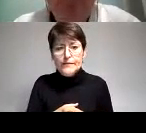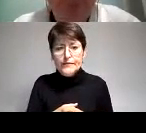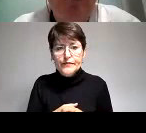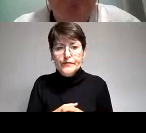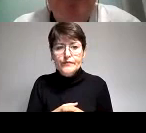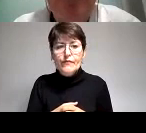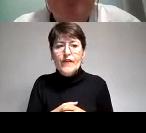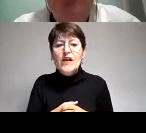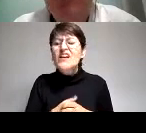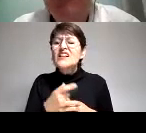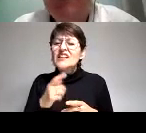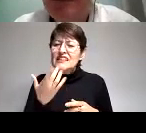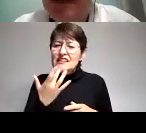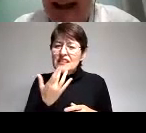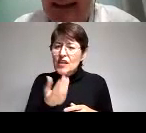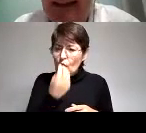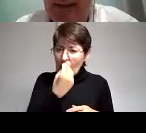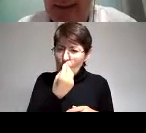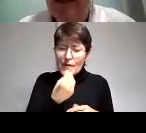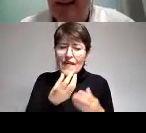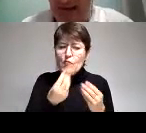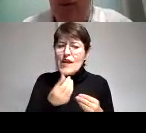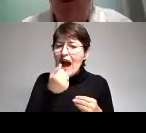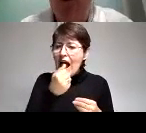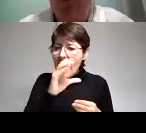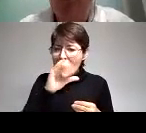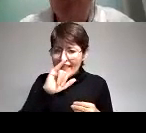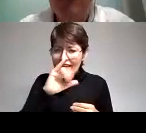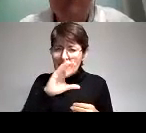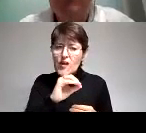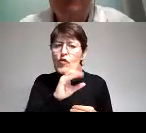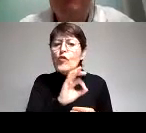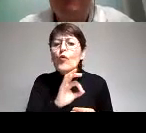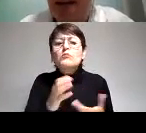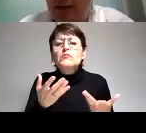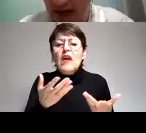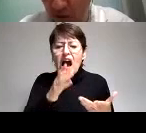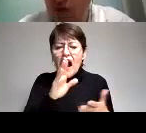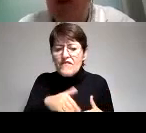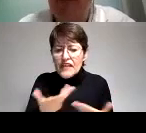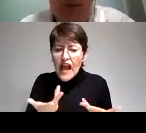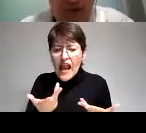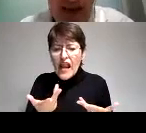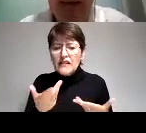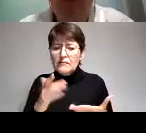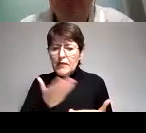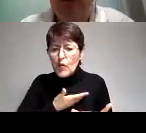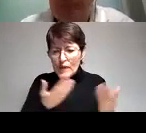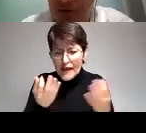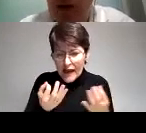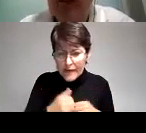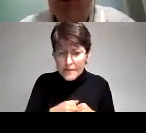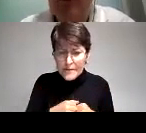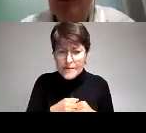¿Cuáles son las consecuencias de una dieta predominantemente ácida? Pensad, como hemos comentado, que la degradación de la glucosa produce ácidos,